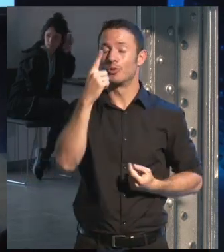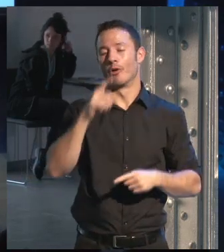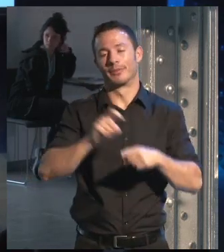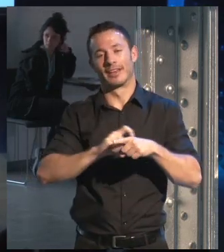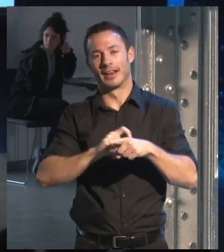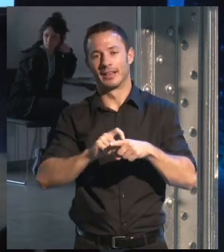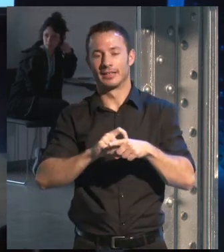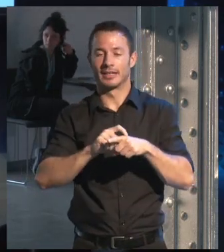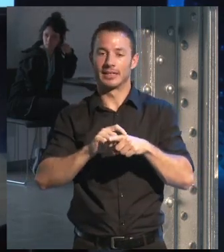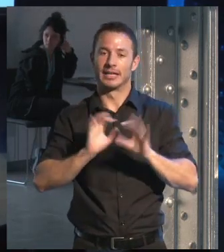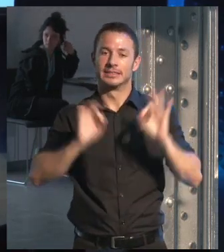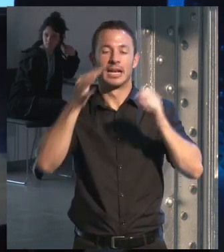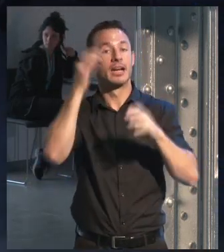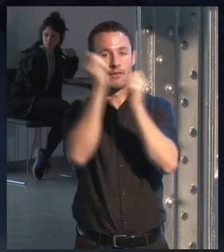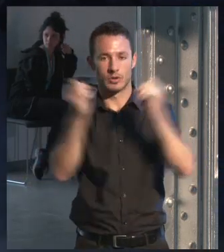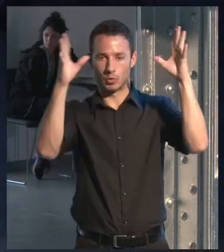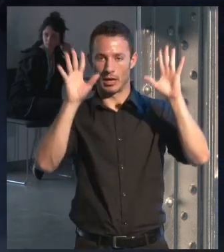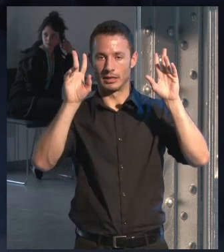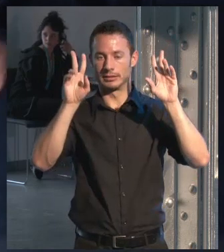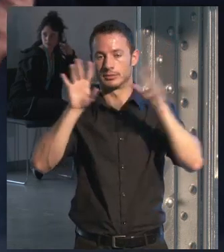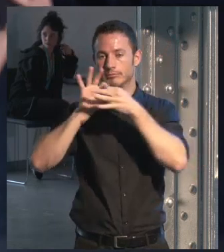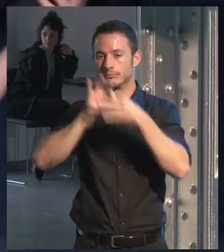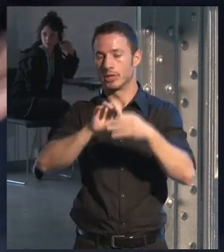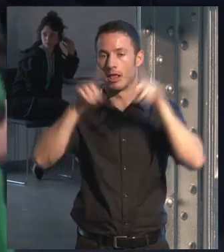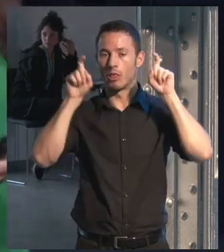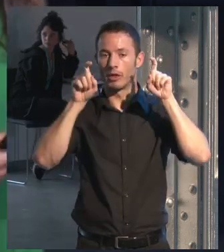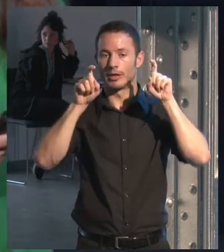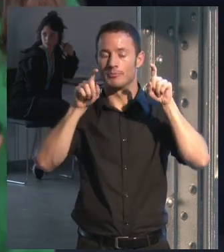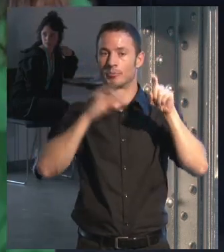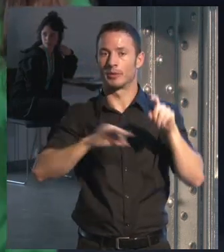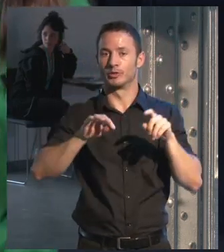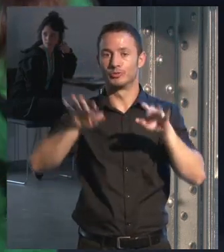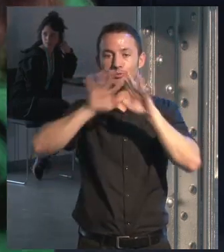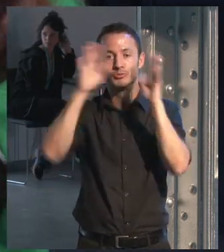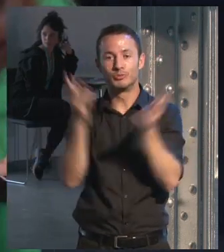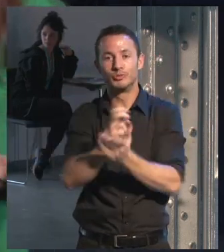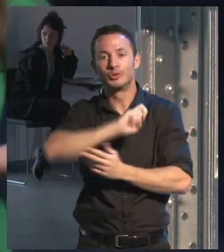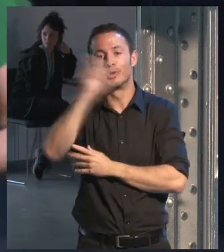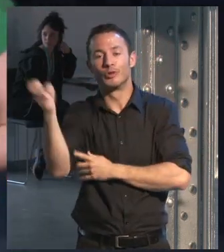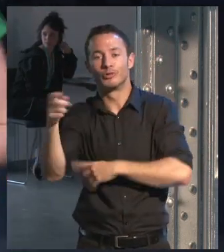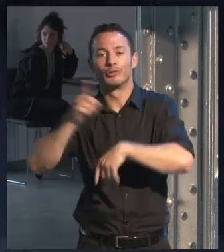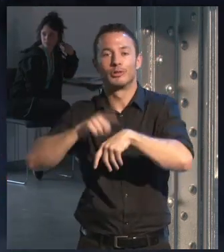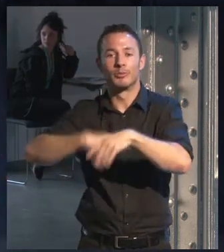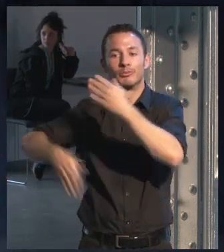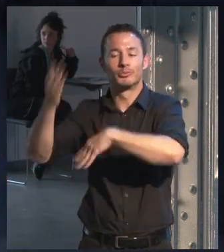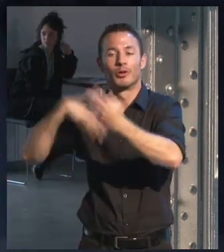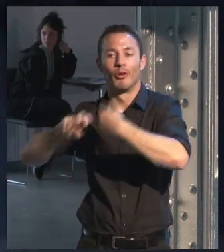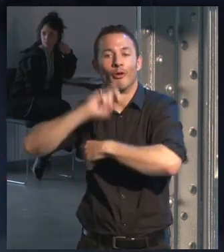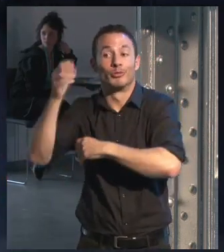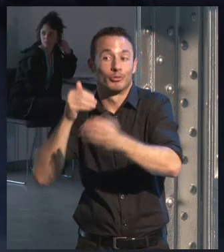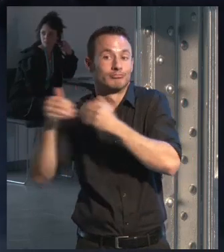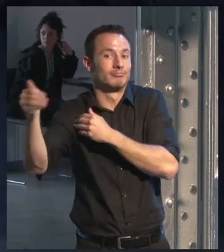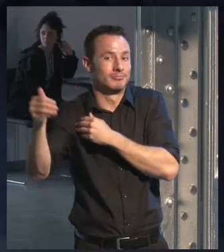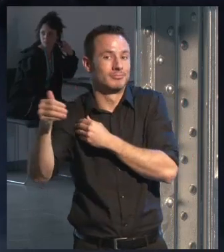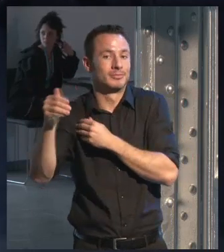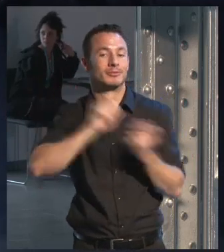características que tiene la realidad virtual en educación es llevarnos a otros lugares, a otros tiempos, pero otro y uno de los